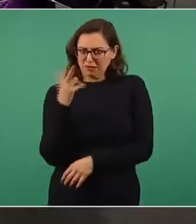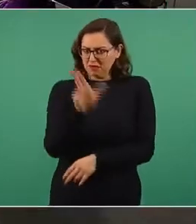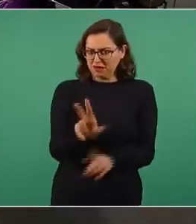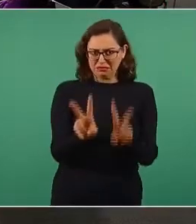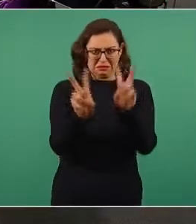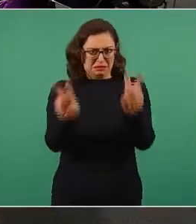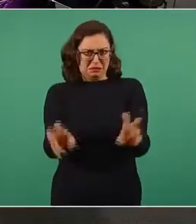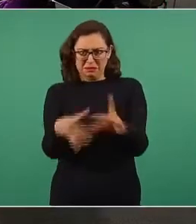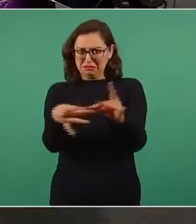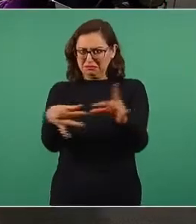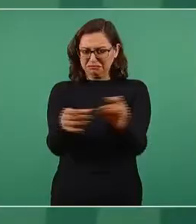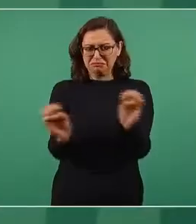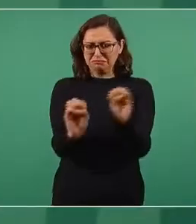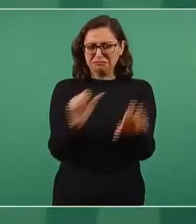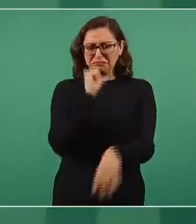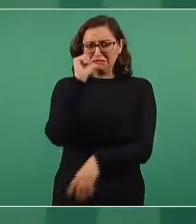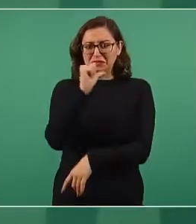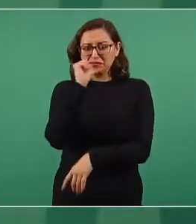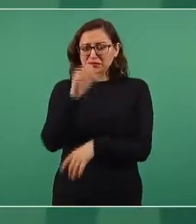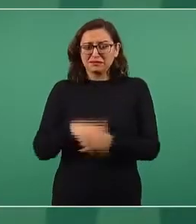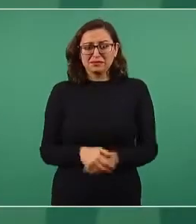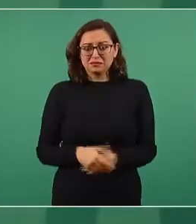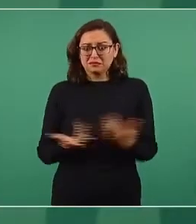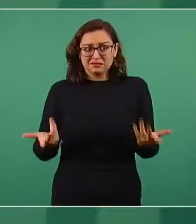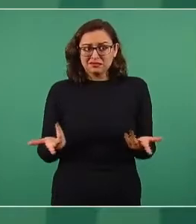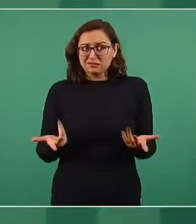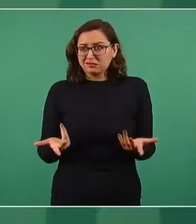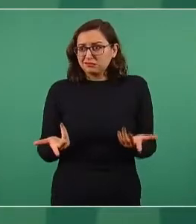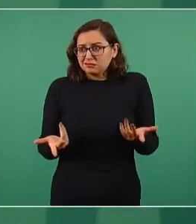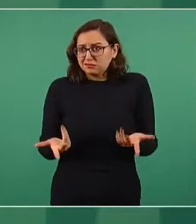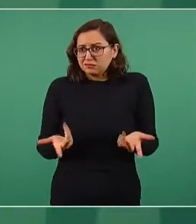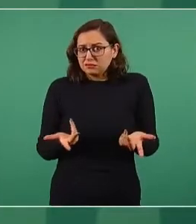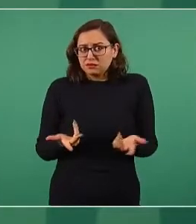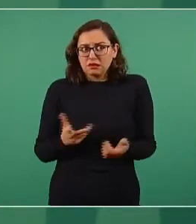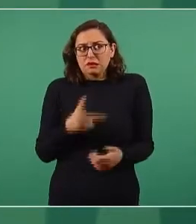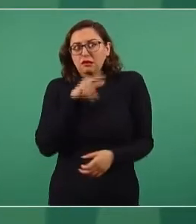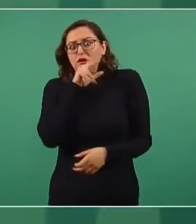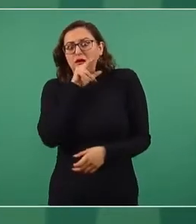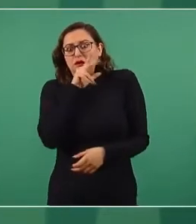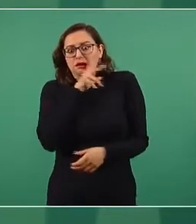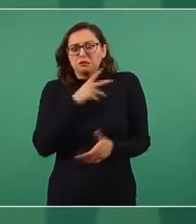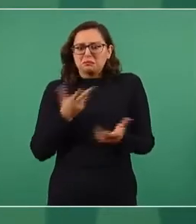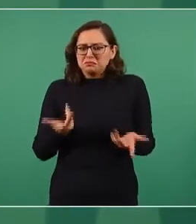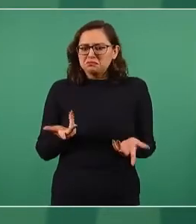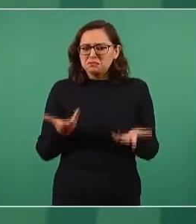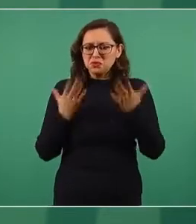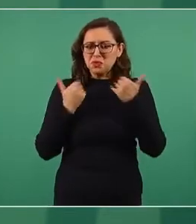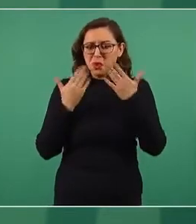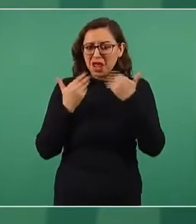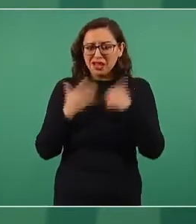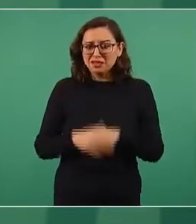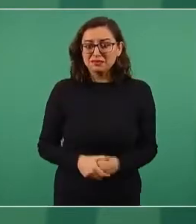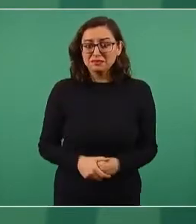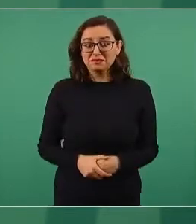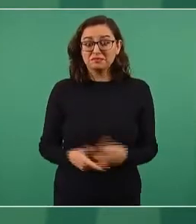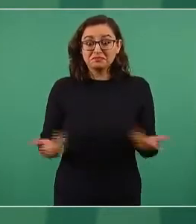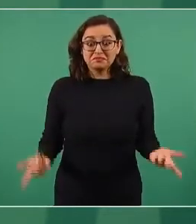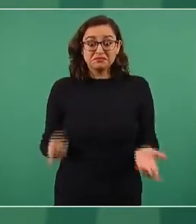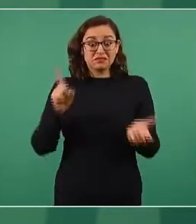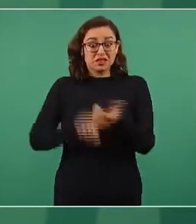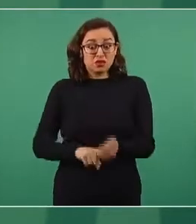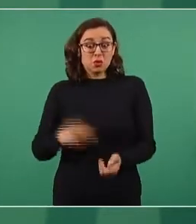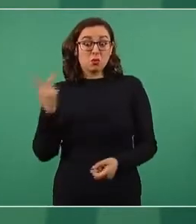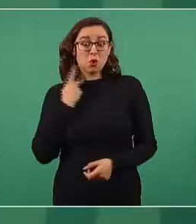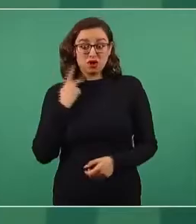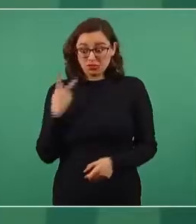Porque no lo es. No es un tema de preocupación por parte de Estados Unidos, ni nosotros admitiríamos discutir un asunto político